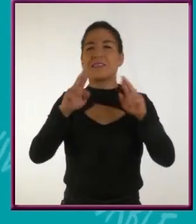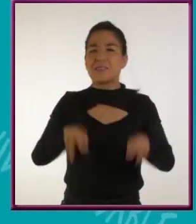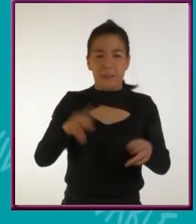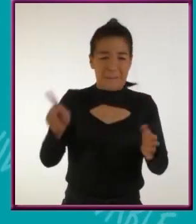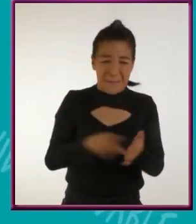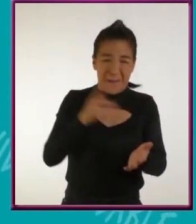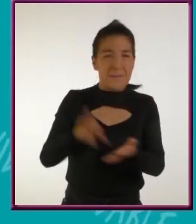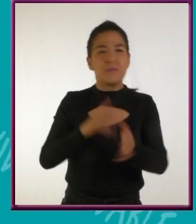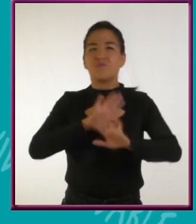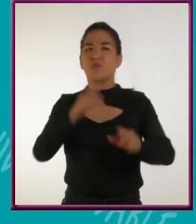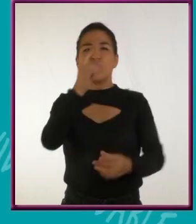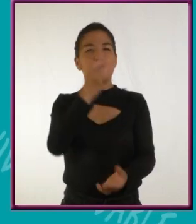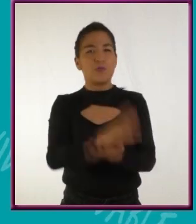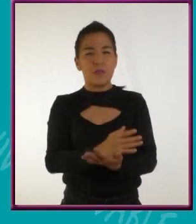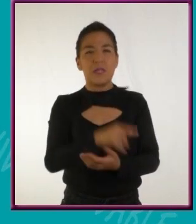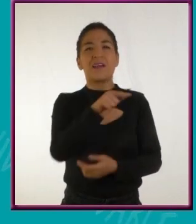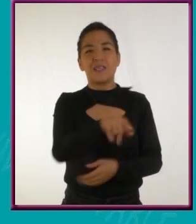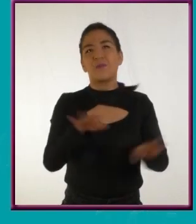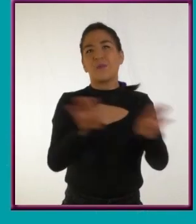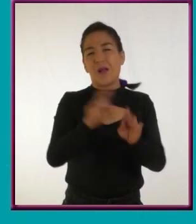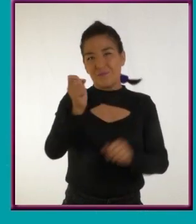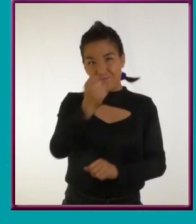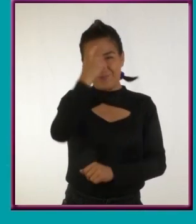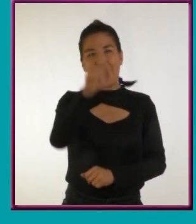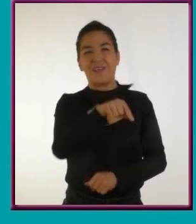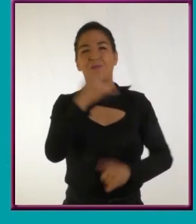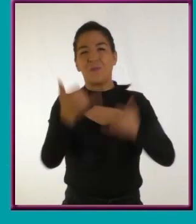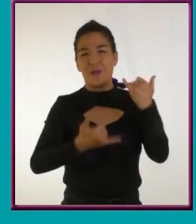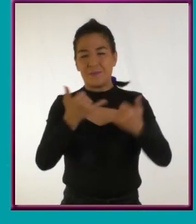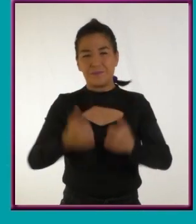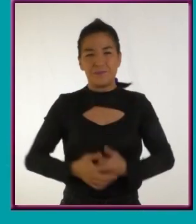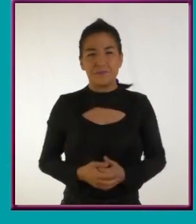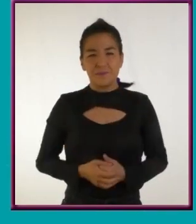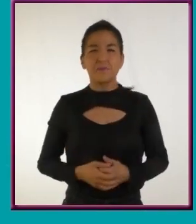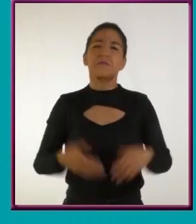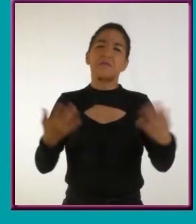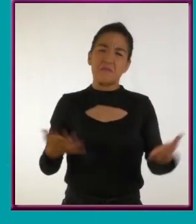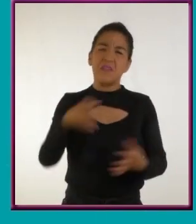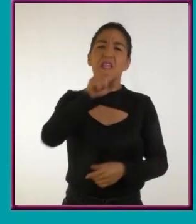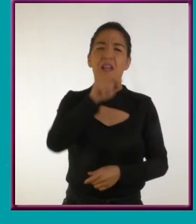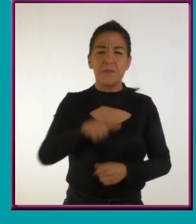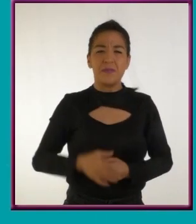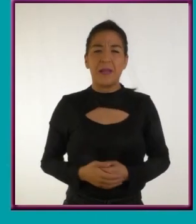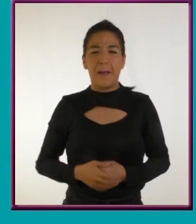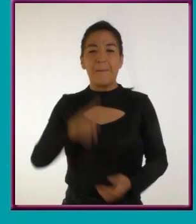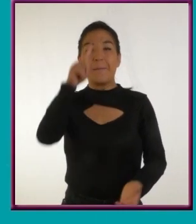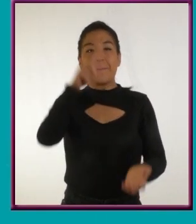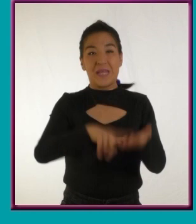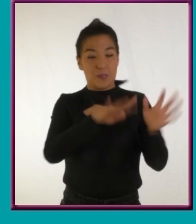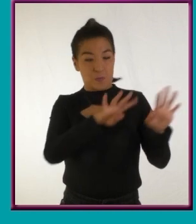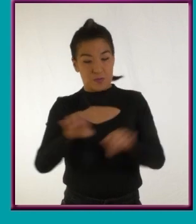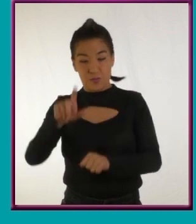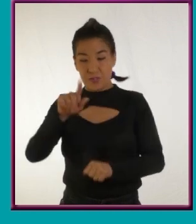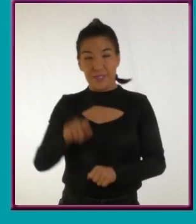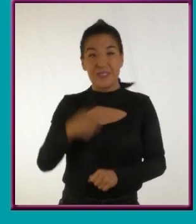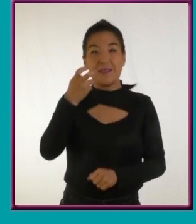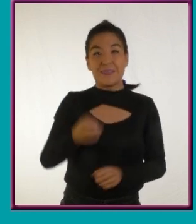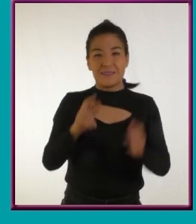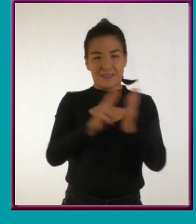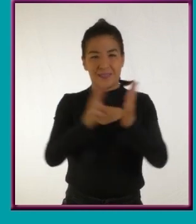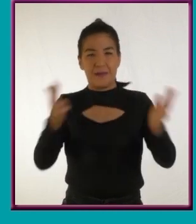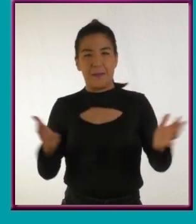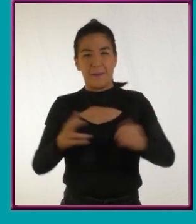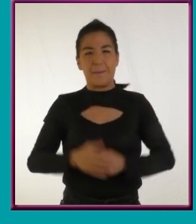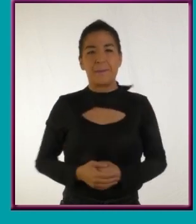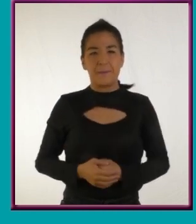números sin repetir. Debido a esto, se le considera el inventor de este juego. Sin embargo, fue hasta